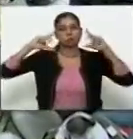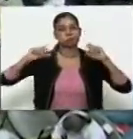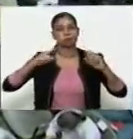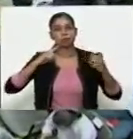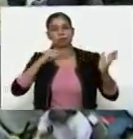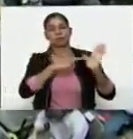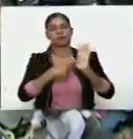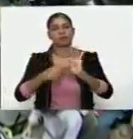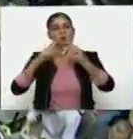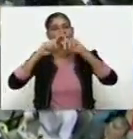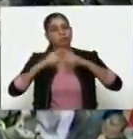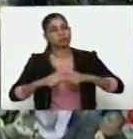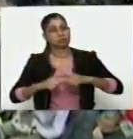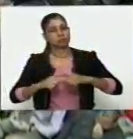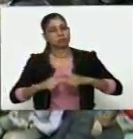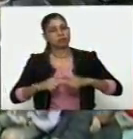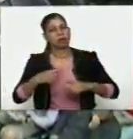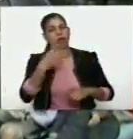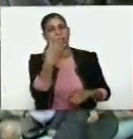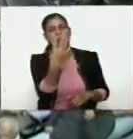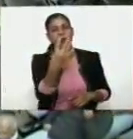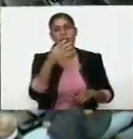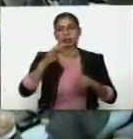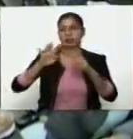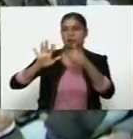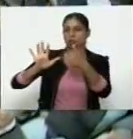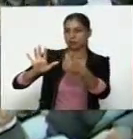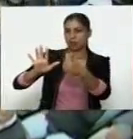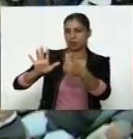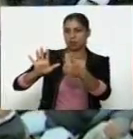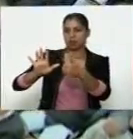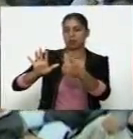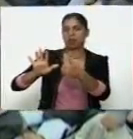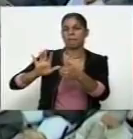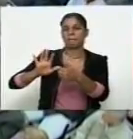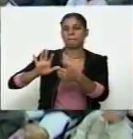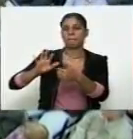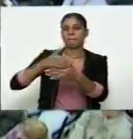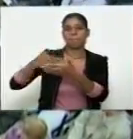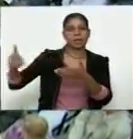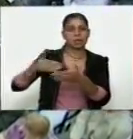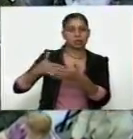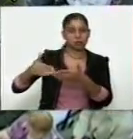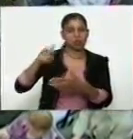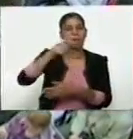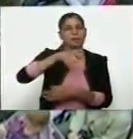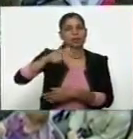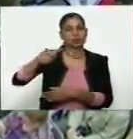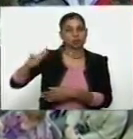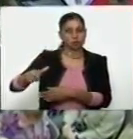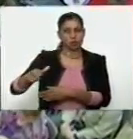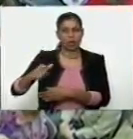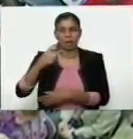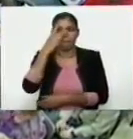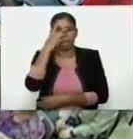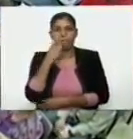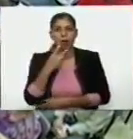mismo te ubican en 46 millones de personas en